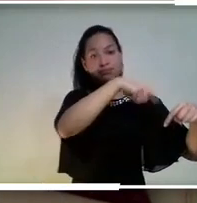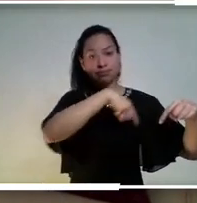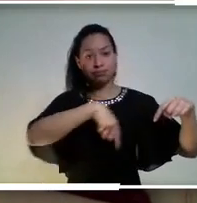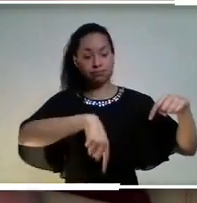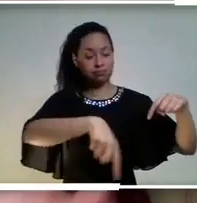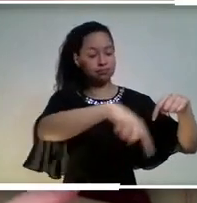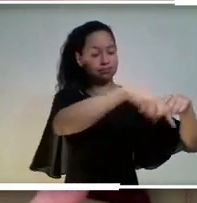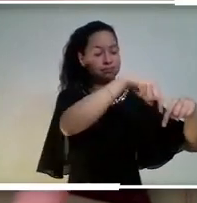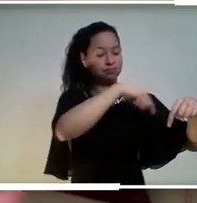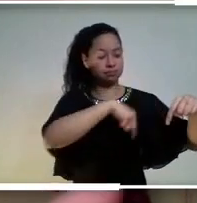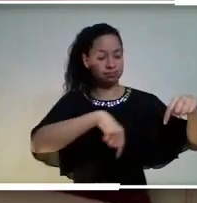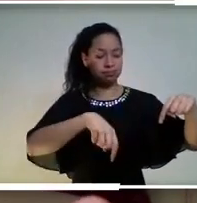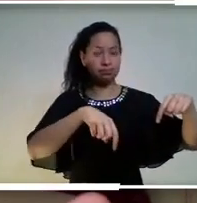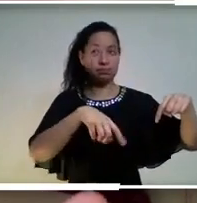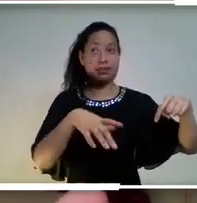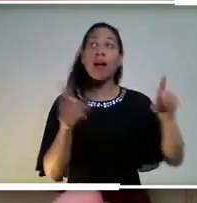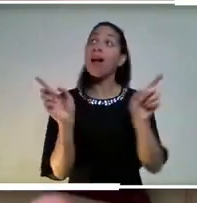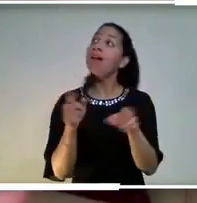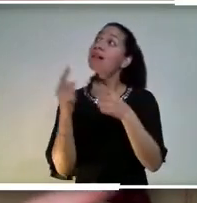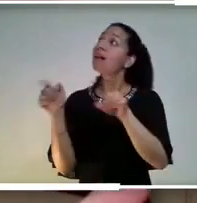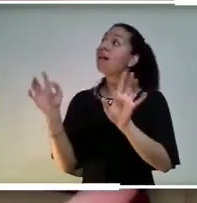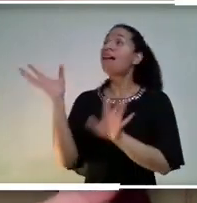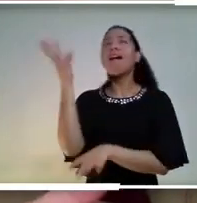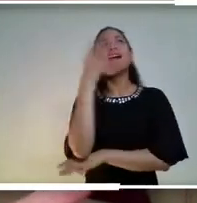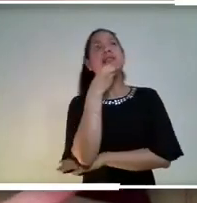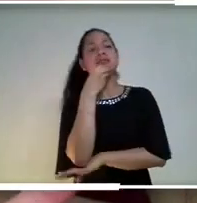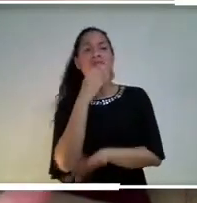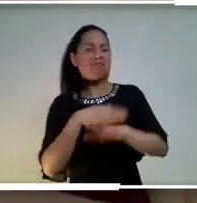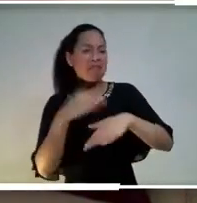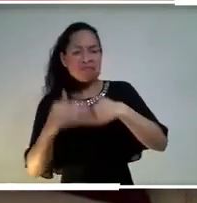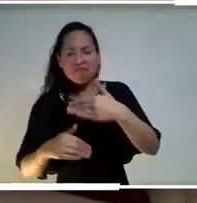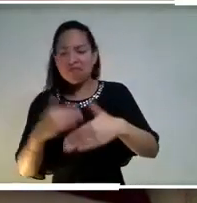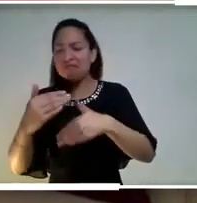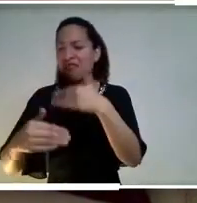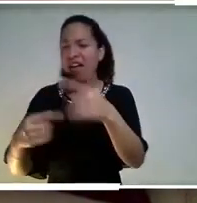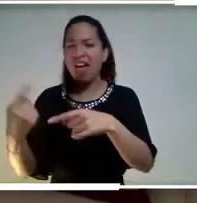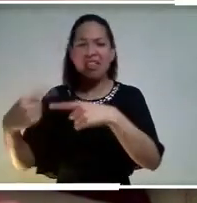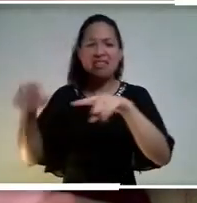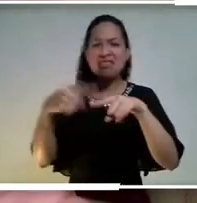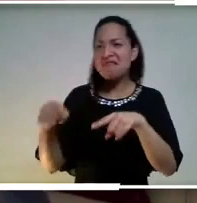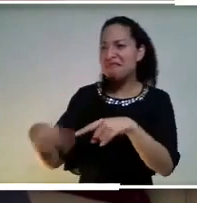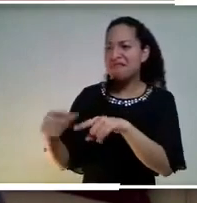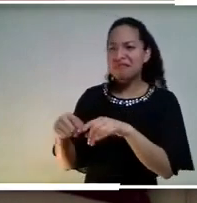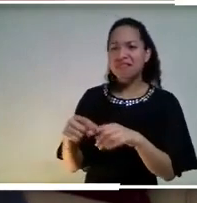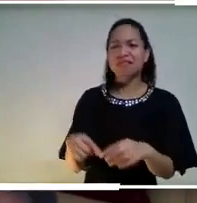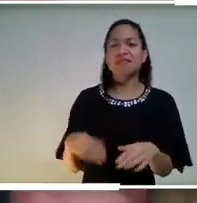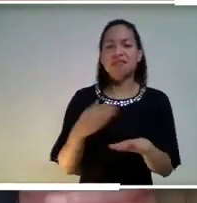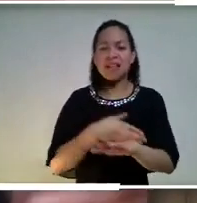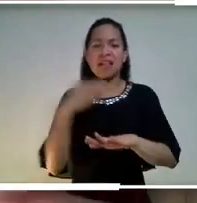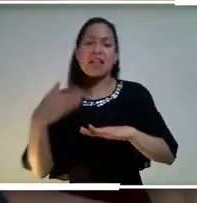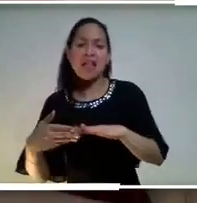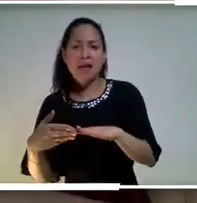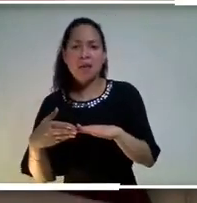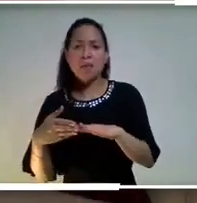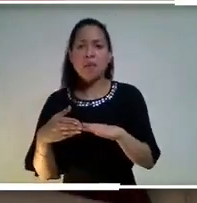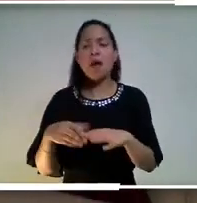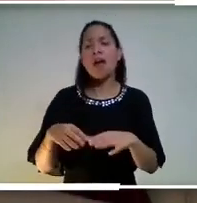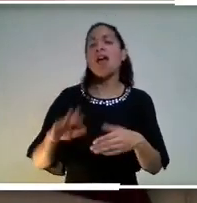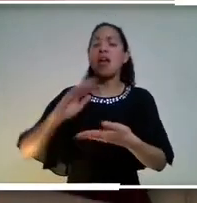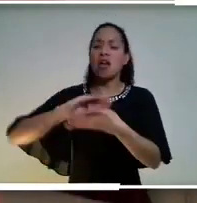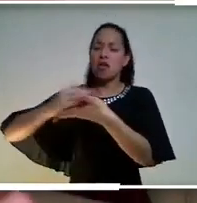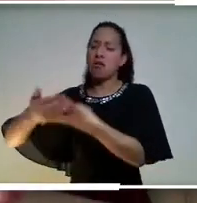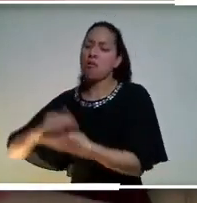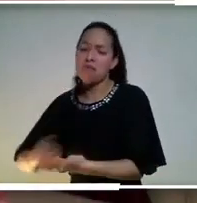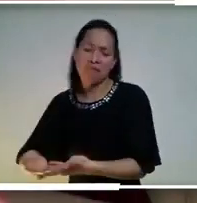cintas casete computadoras bueno ese tiempo un disc-jockey que tenía dos platos autos bandeja para colocar los